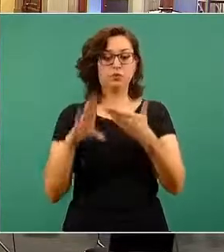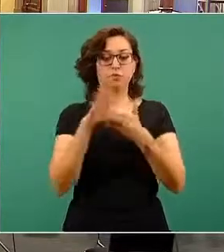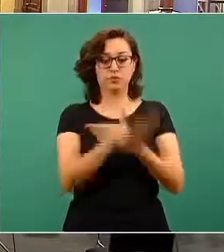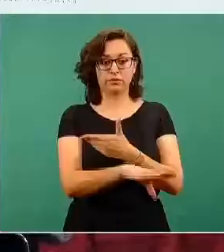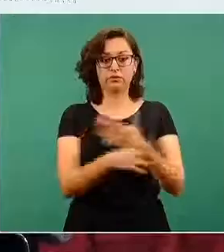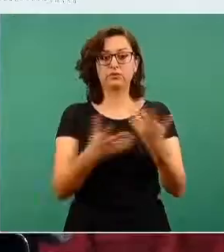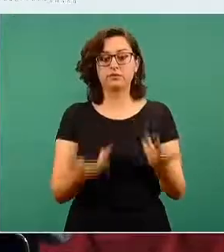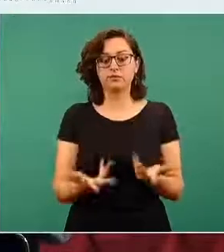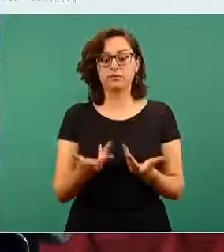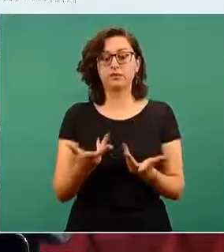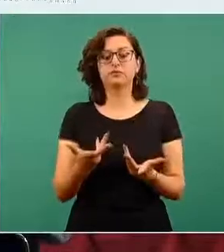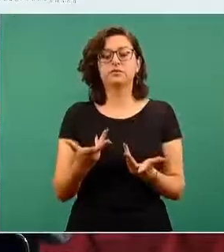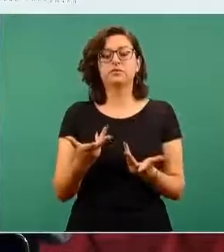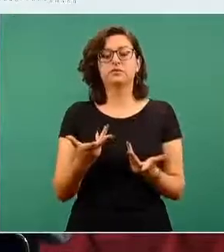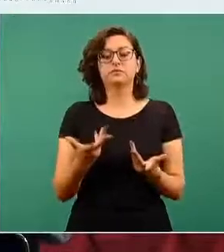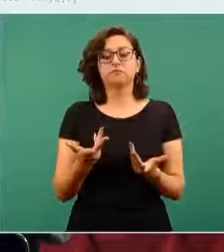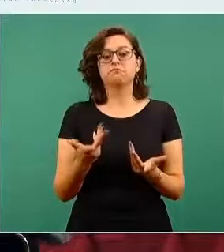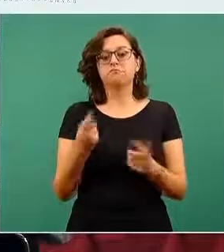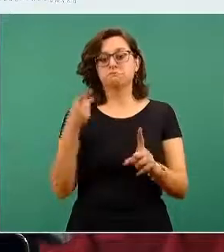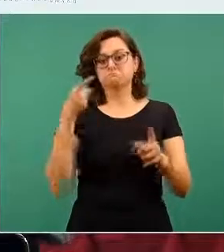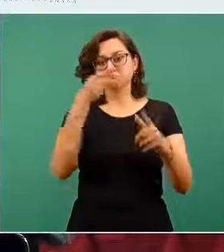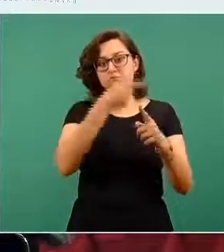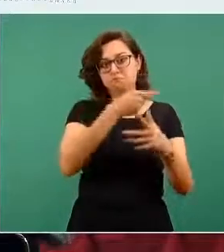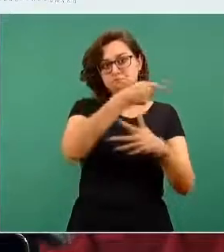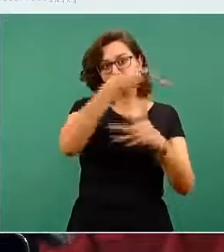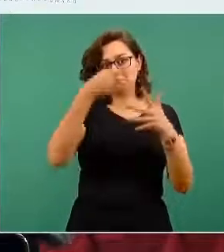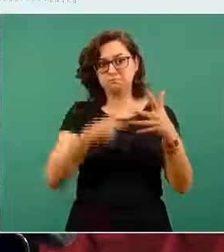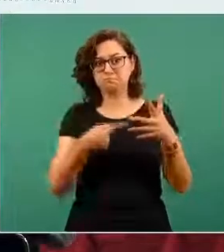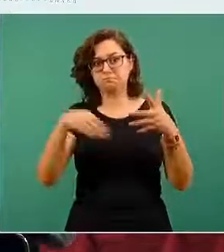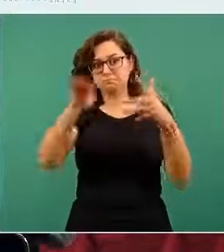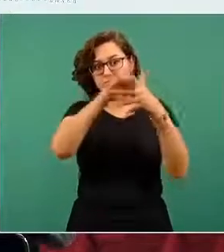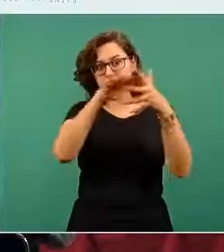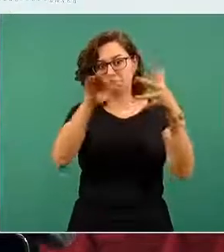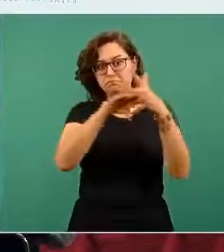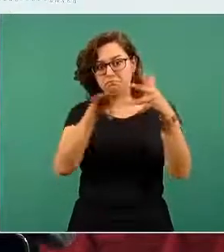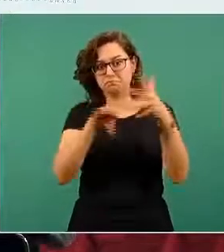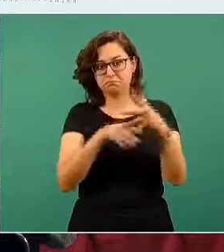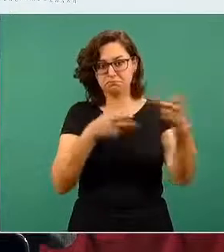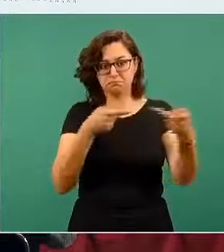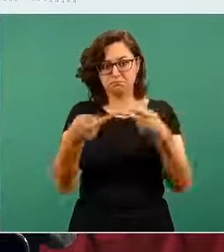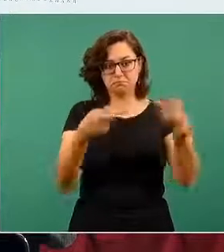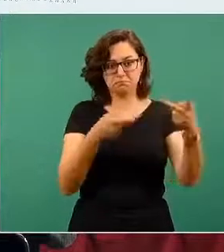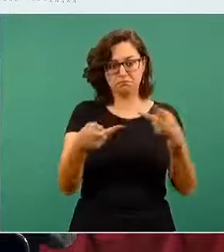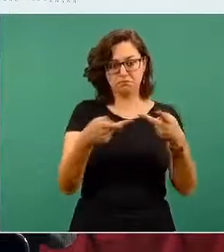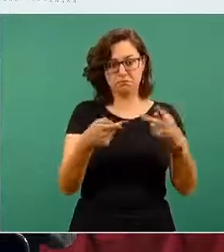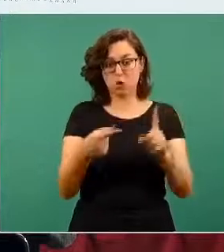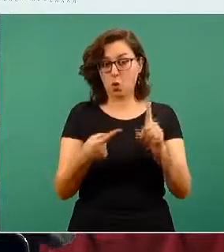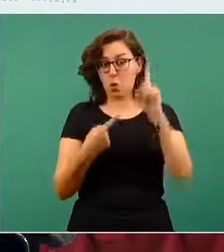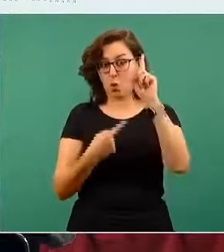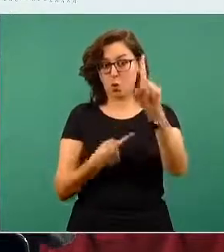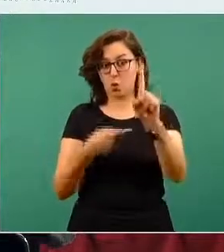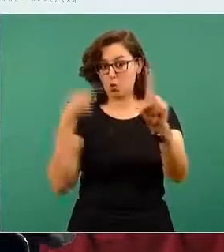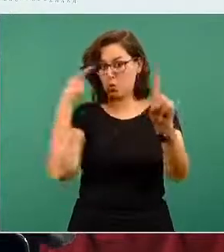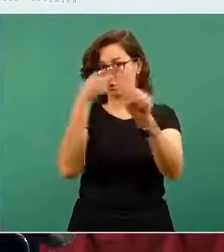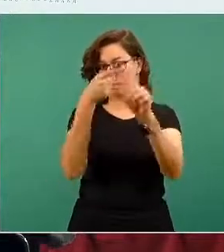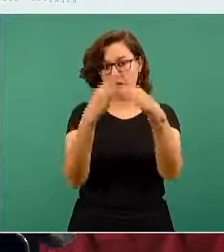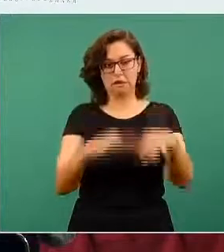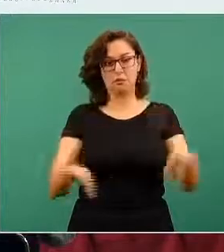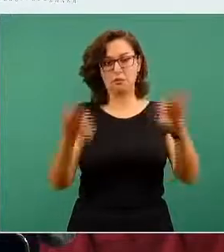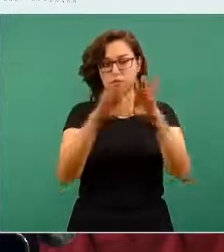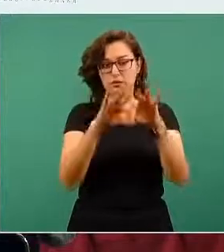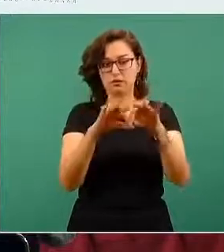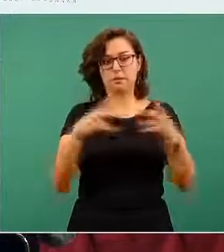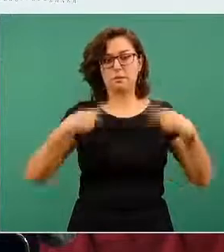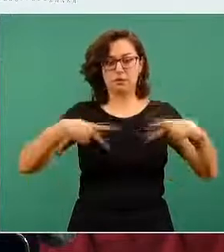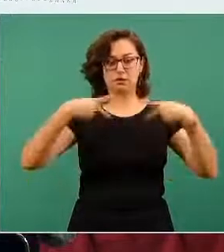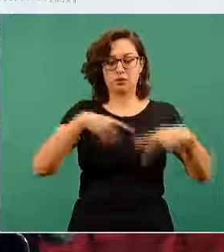para prevenir COVID-19 tiene fases definidas y tiene un eje mayor de priorización, que es la